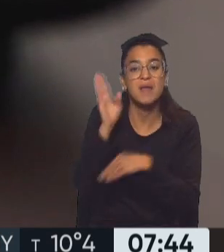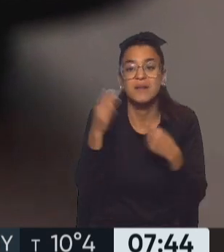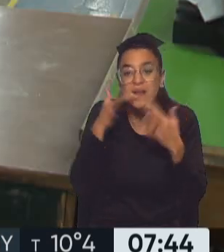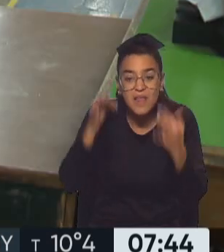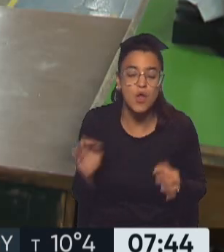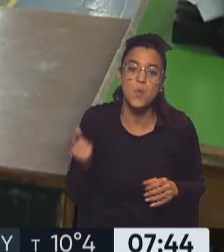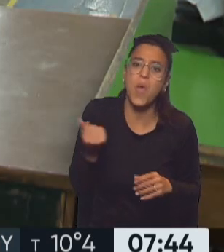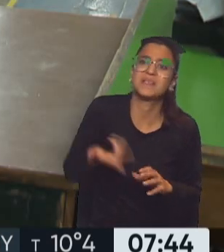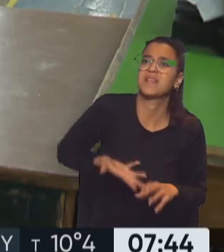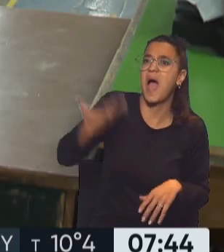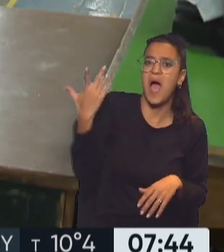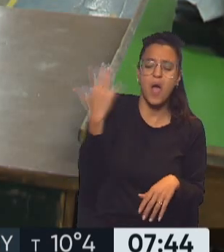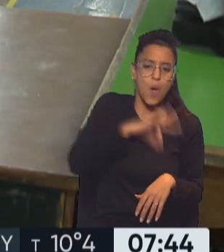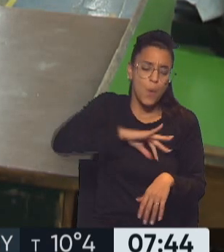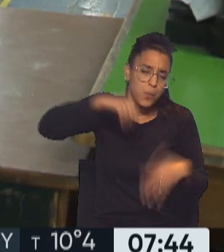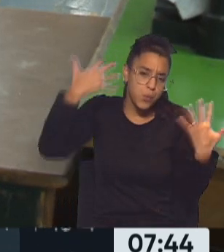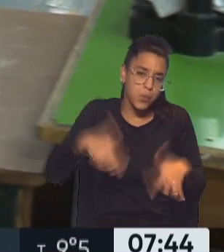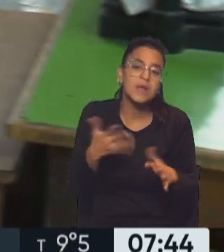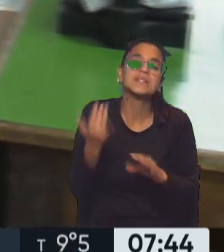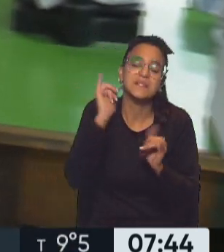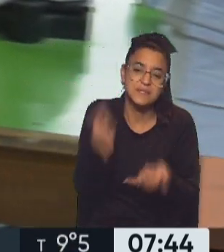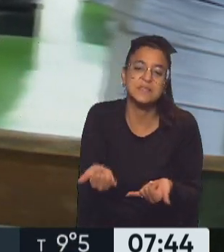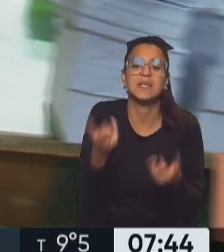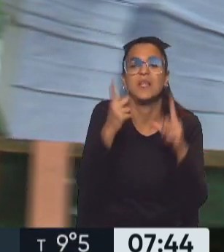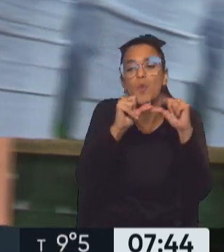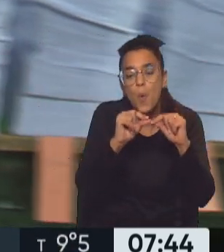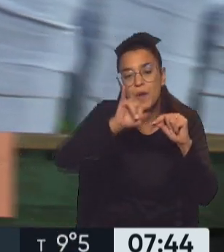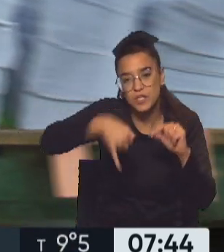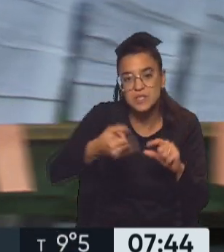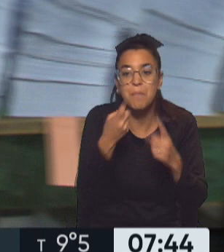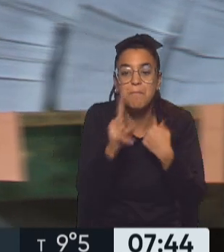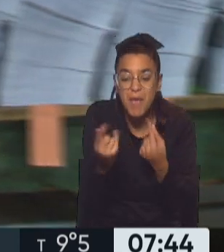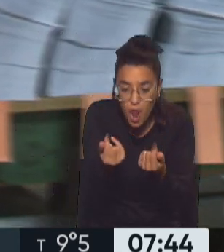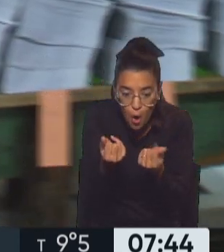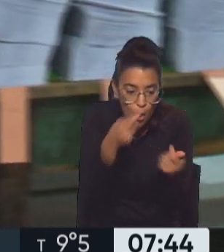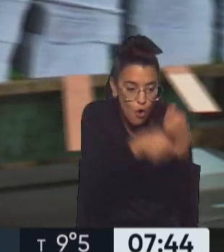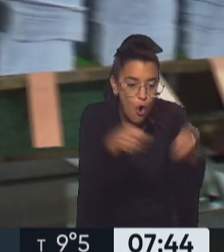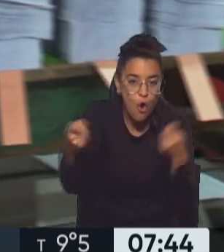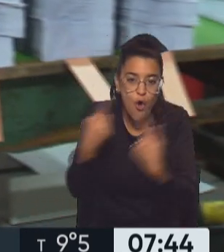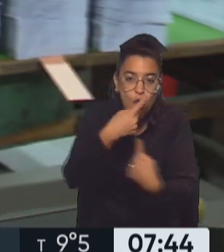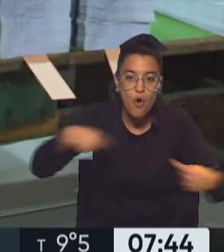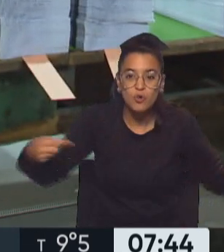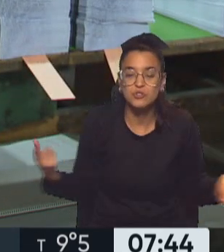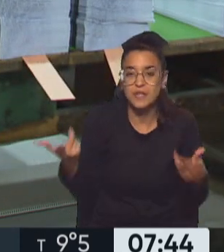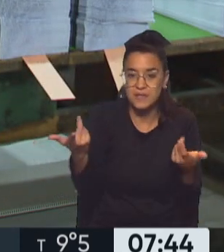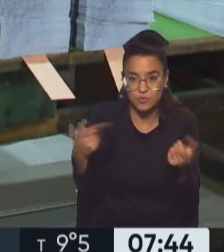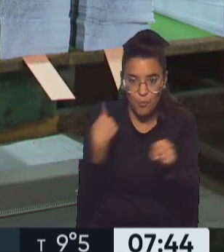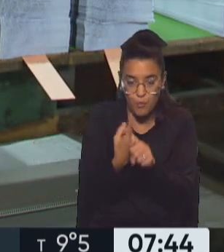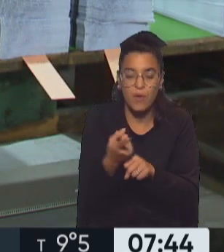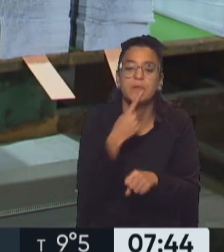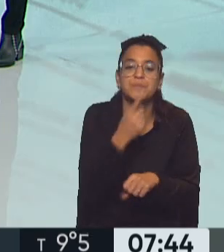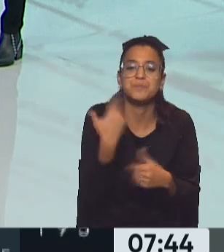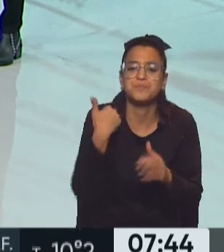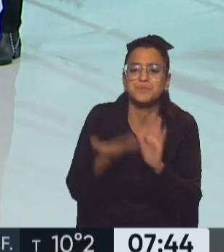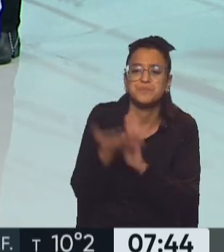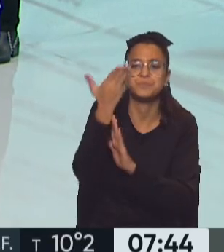es que estás ganando más plata. Sí ganás más en términos nominales, pero no en poder adquisitivo de cuánto te alcanza. Florencia, ¿se sabe a cuánto se podría